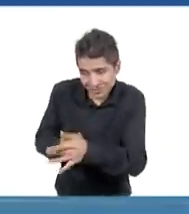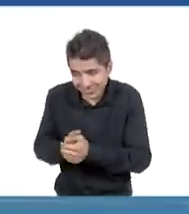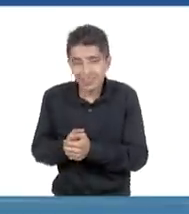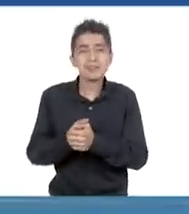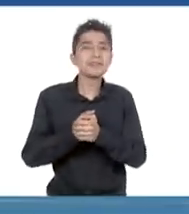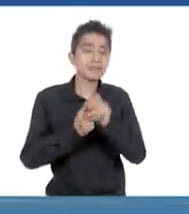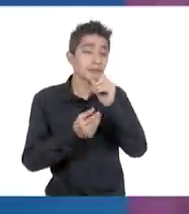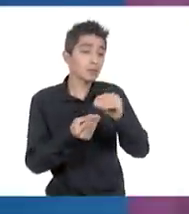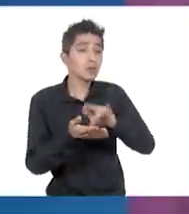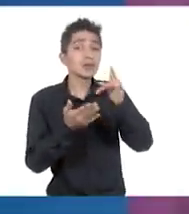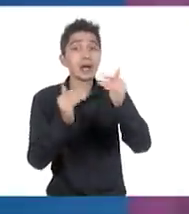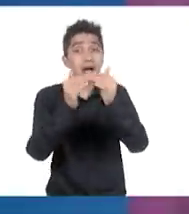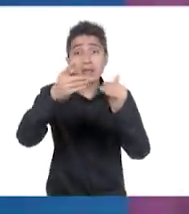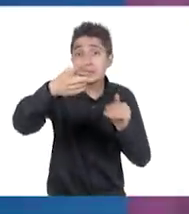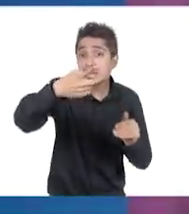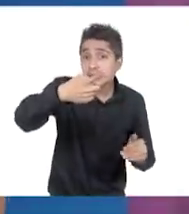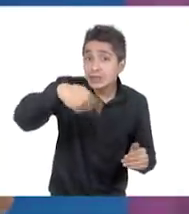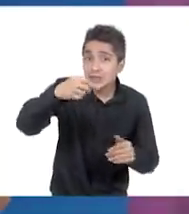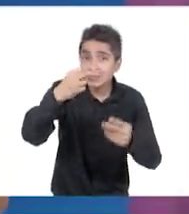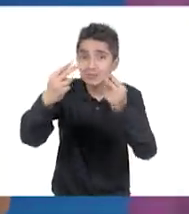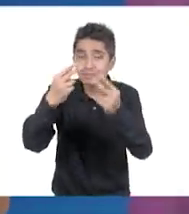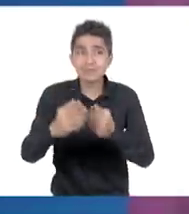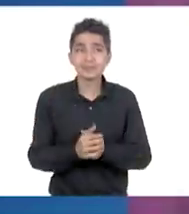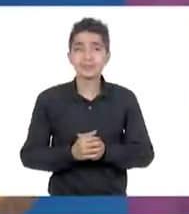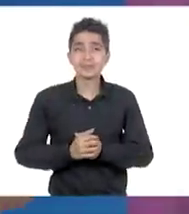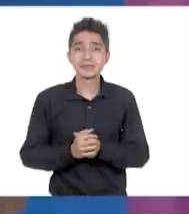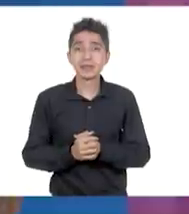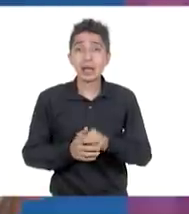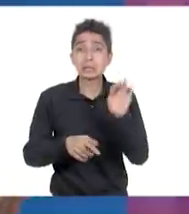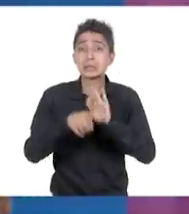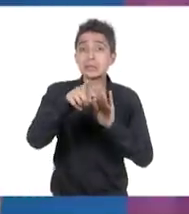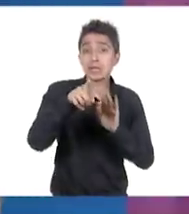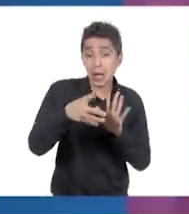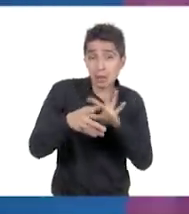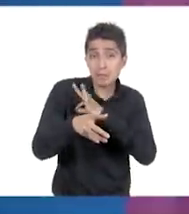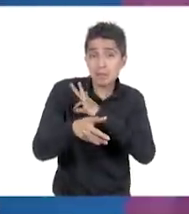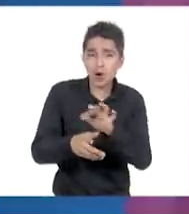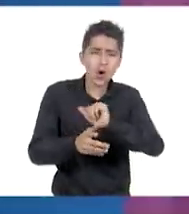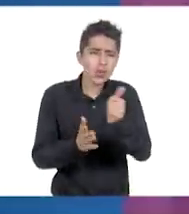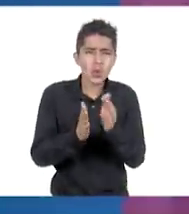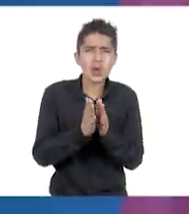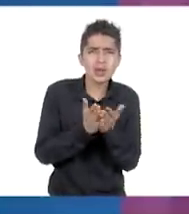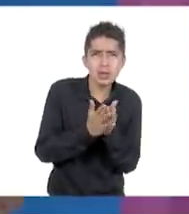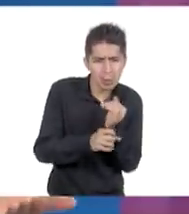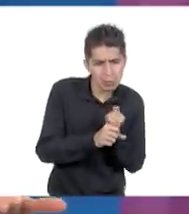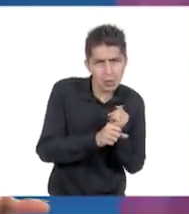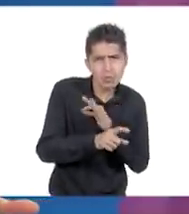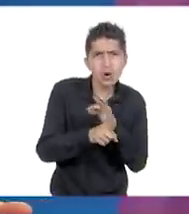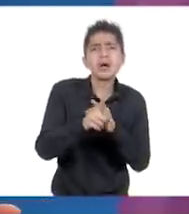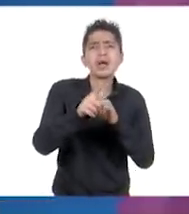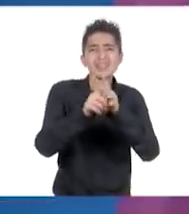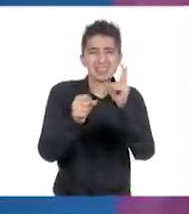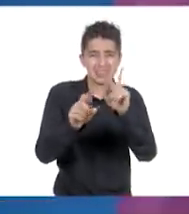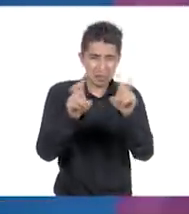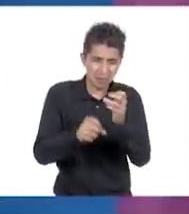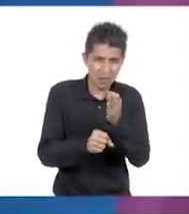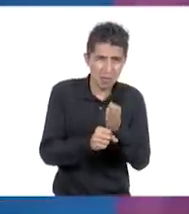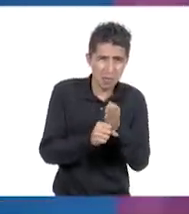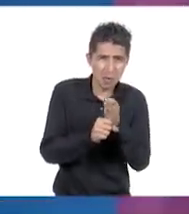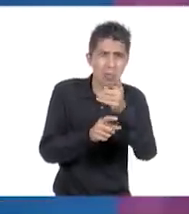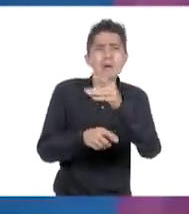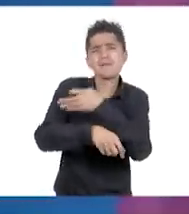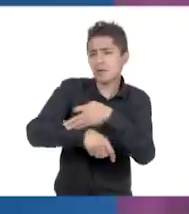Y muchas gracias allá en casita. Si te es posible, consulta otros libros y comenta el tema de hoy con tu